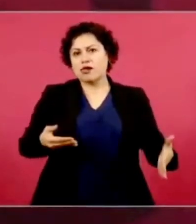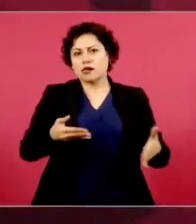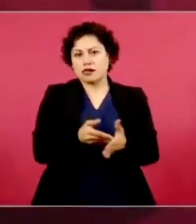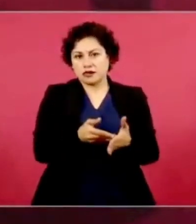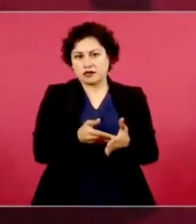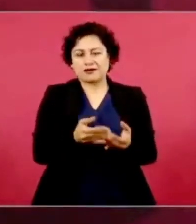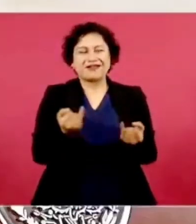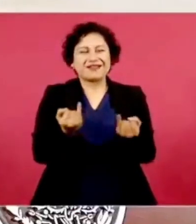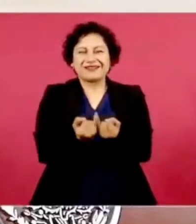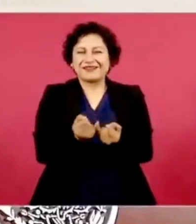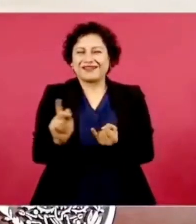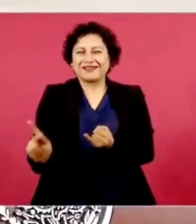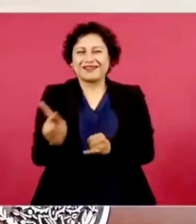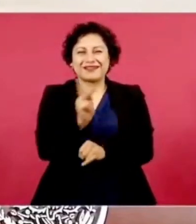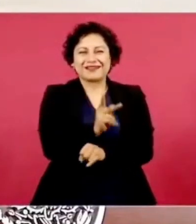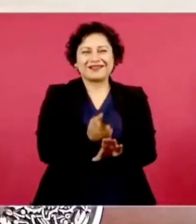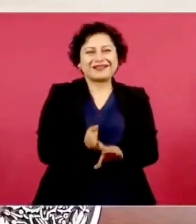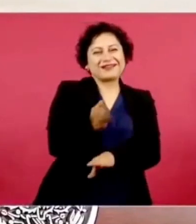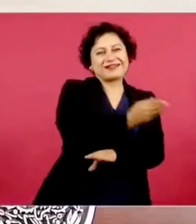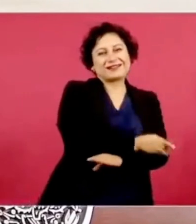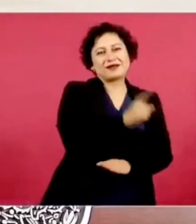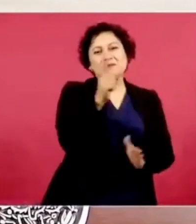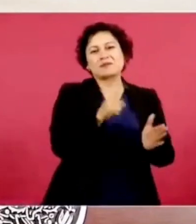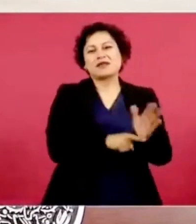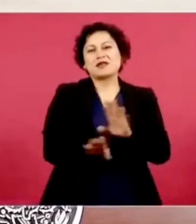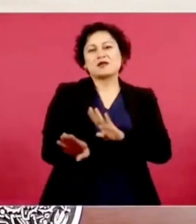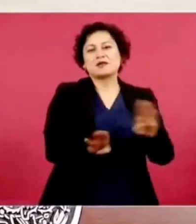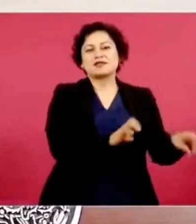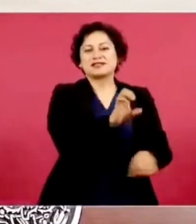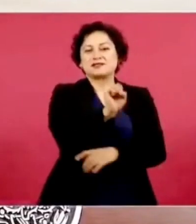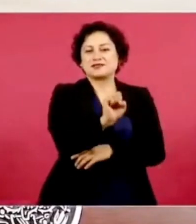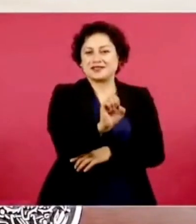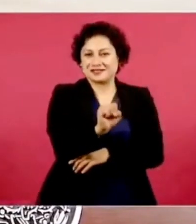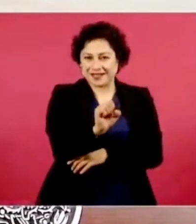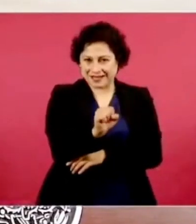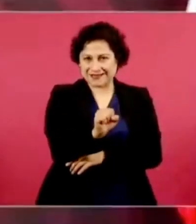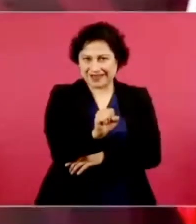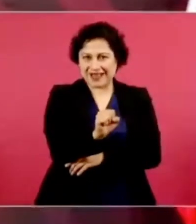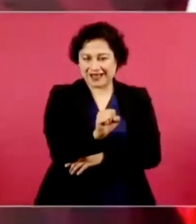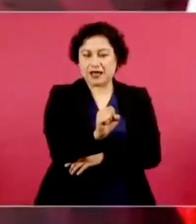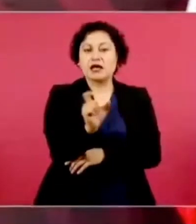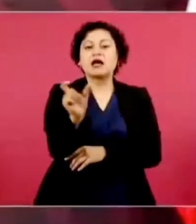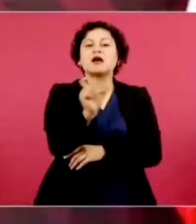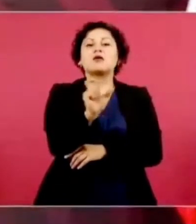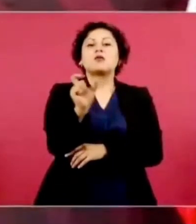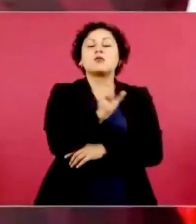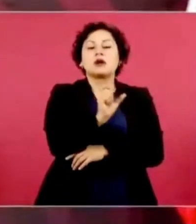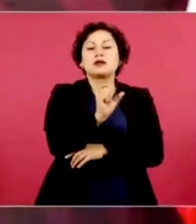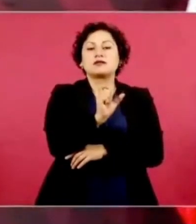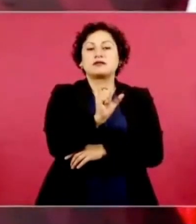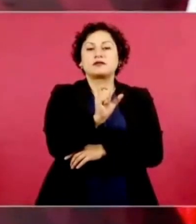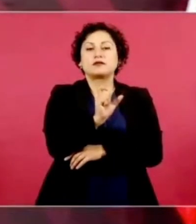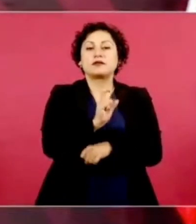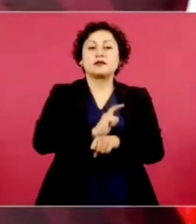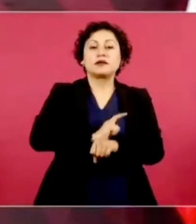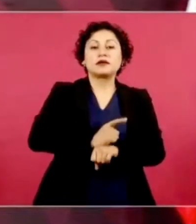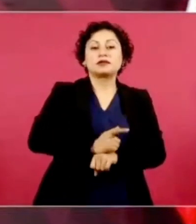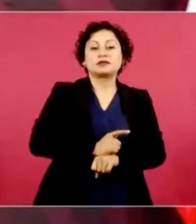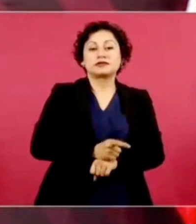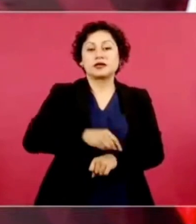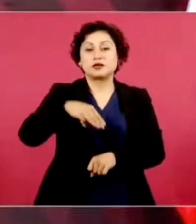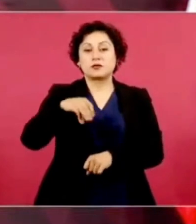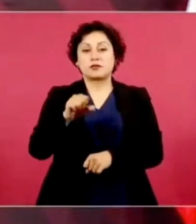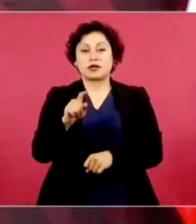60, cuando el presidente López Mateos decidió entregar de manera gratuita los libros de